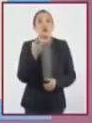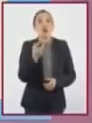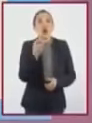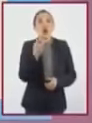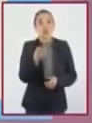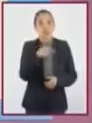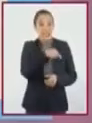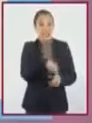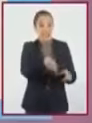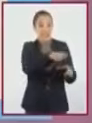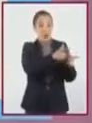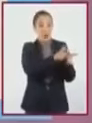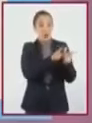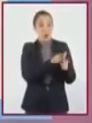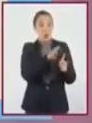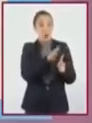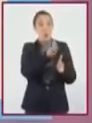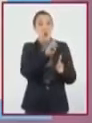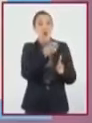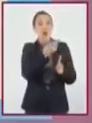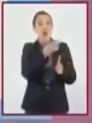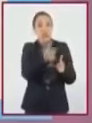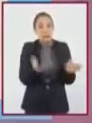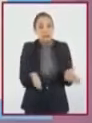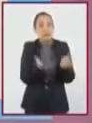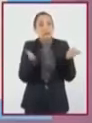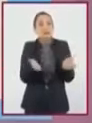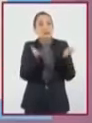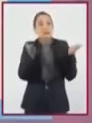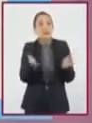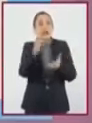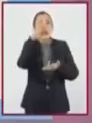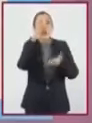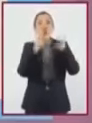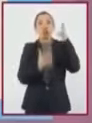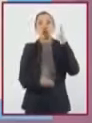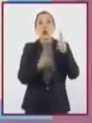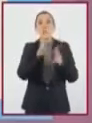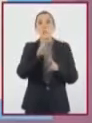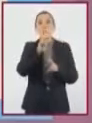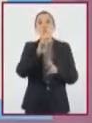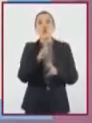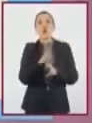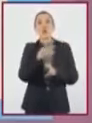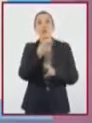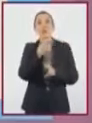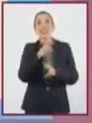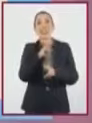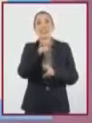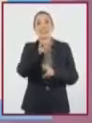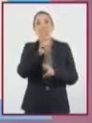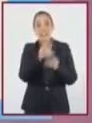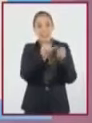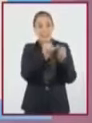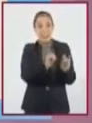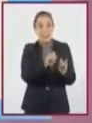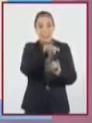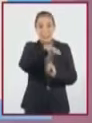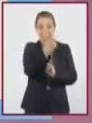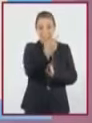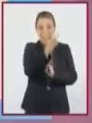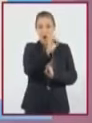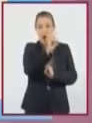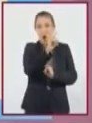ello, es que este grupo impulsó los procesos que llamamos revoluciones burguesas, como la independencia de las 13